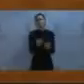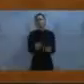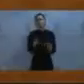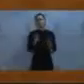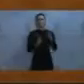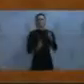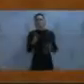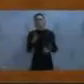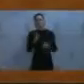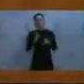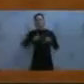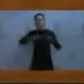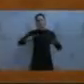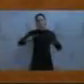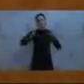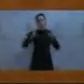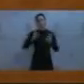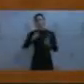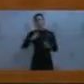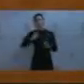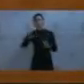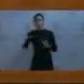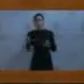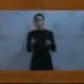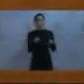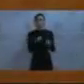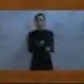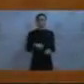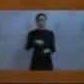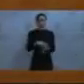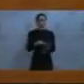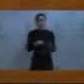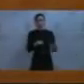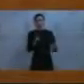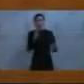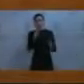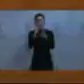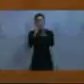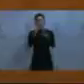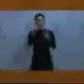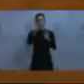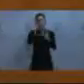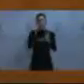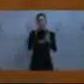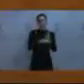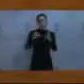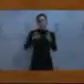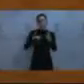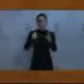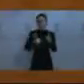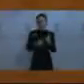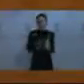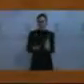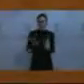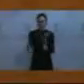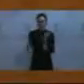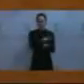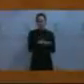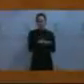Dos, la alternativa, el centro coordinador de emergencias determina, mediante un protocolo establecido previamente,